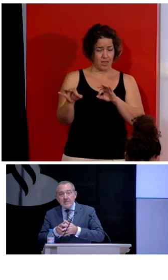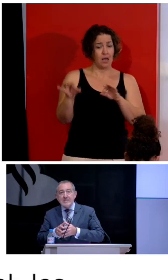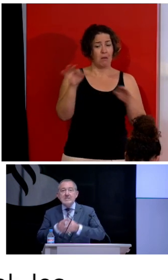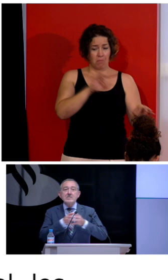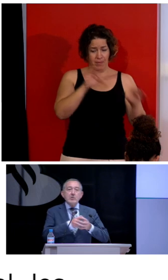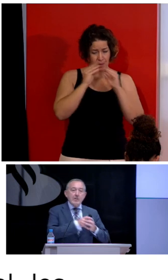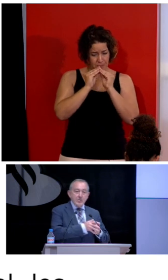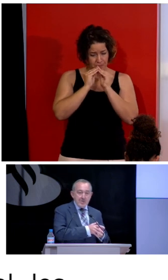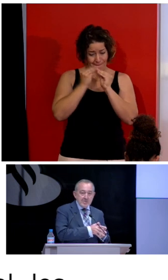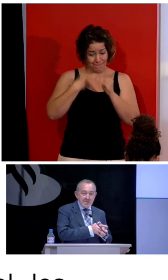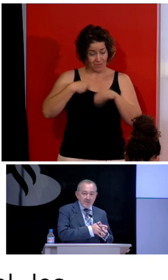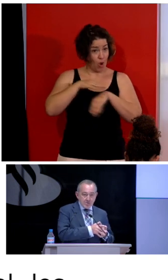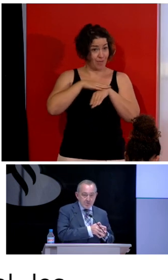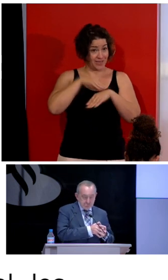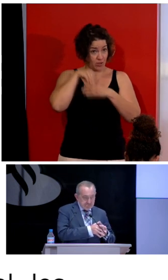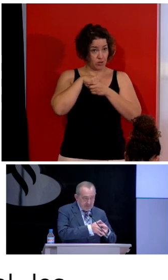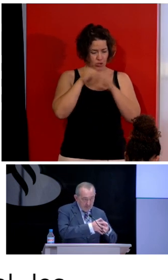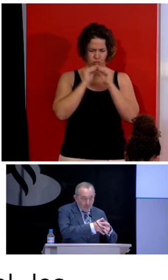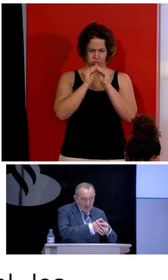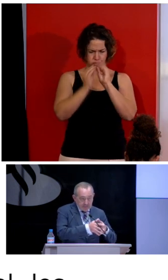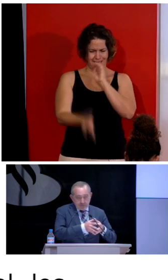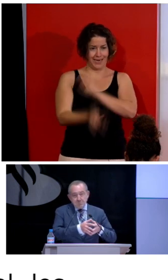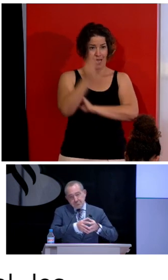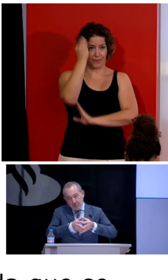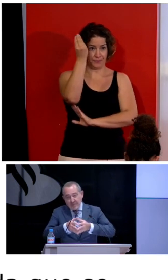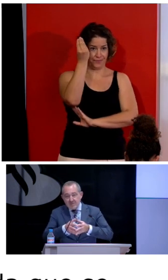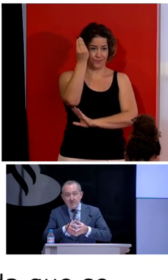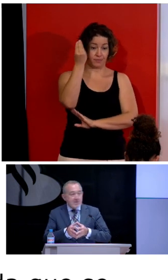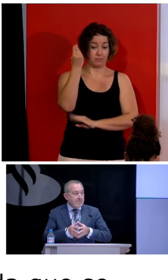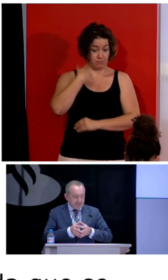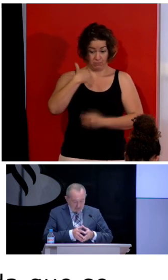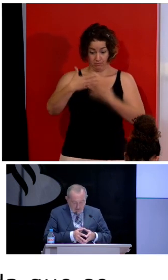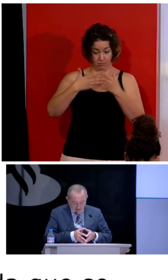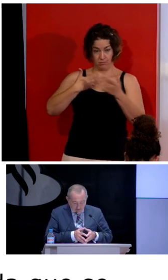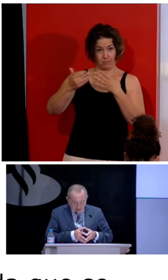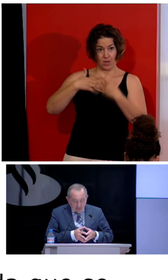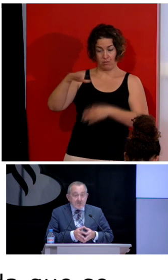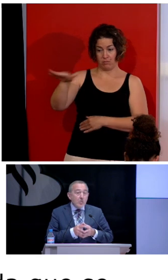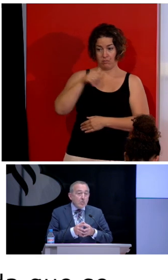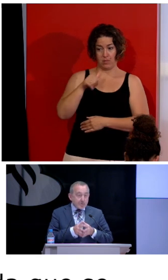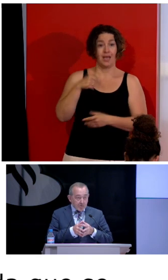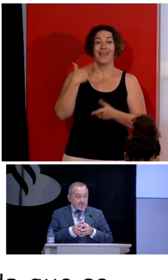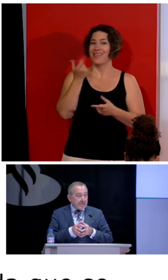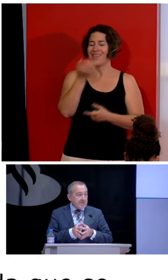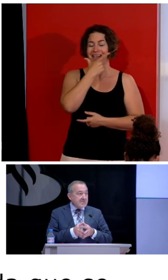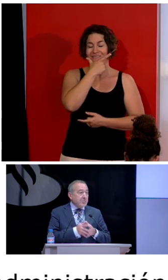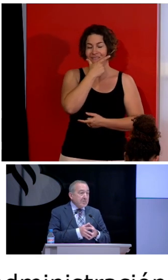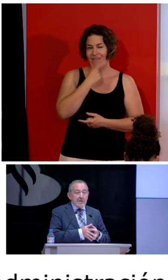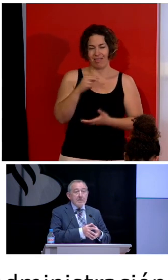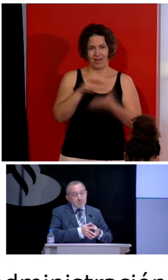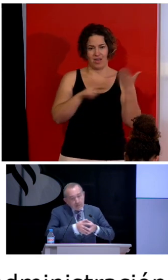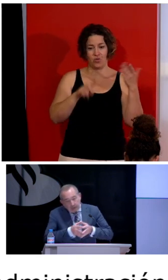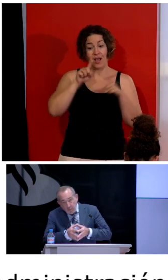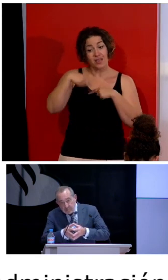elaboran desde dentro de la propia administración convocante, con la sencillez pertinente. Y segundo, es recomendable que se